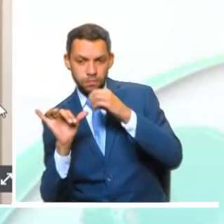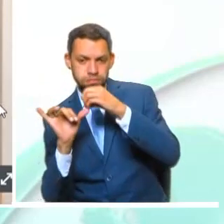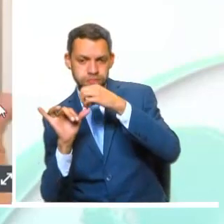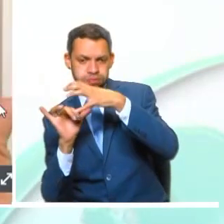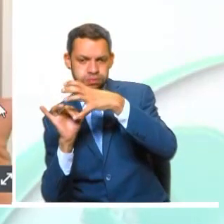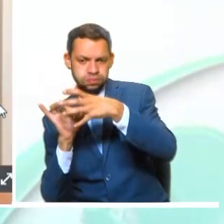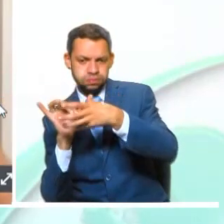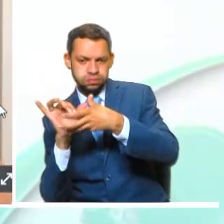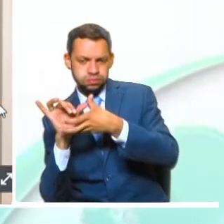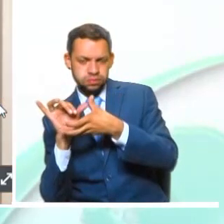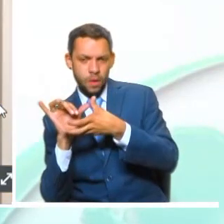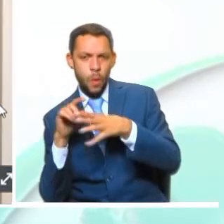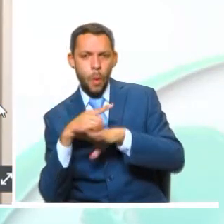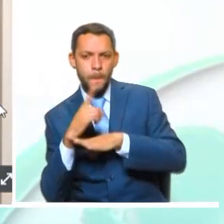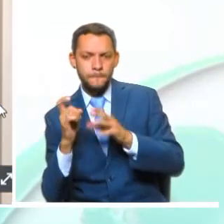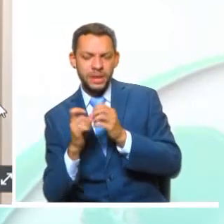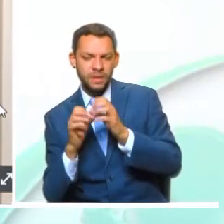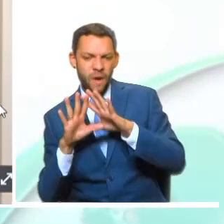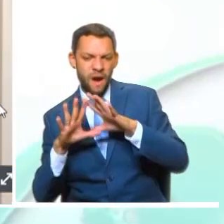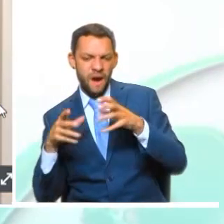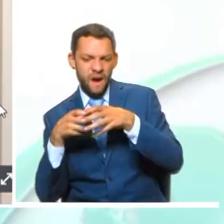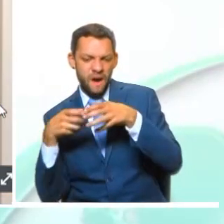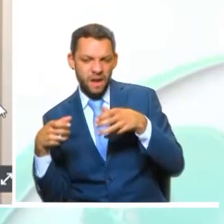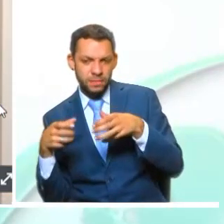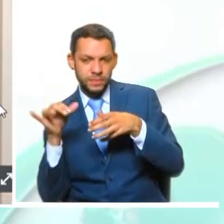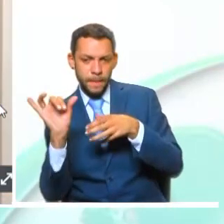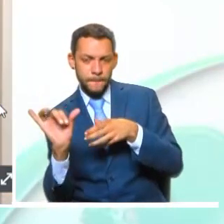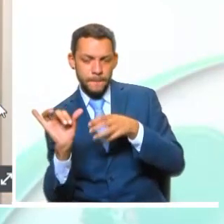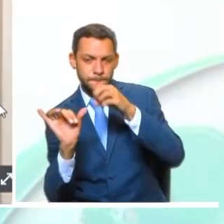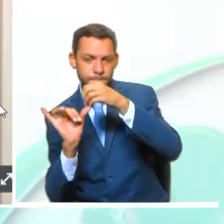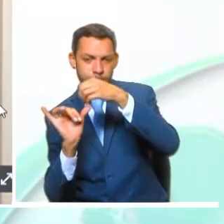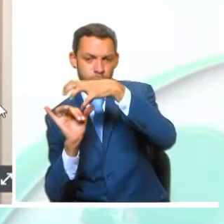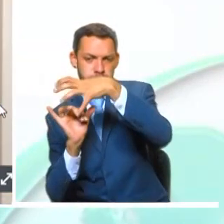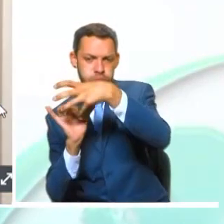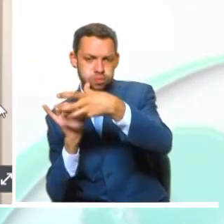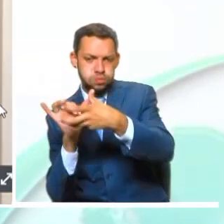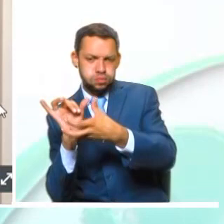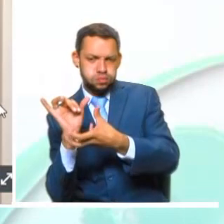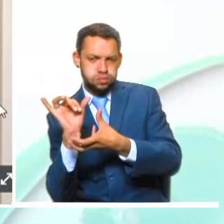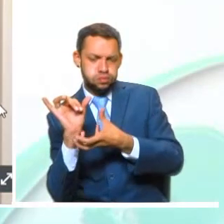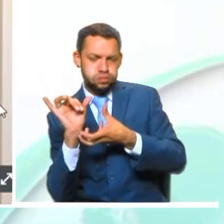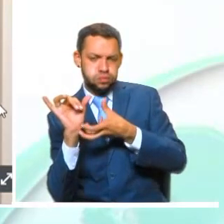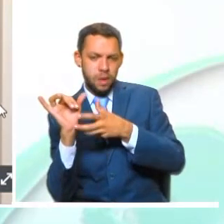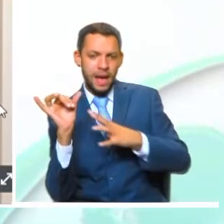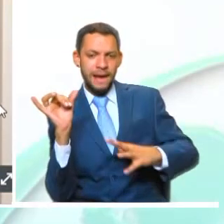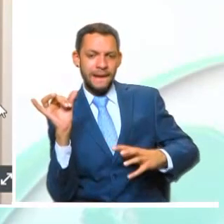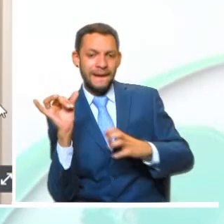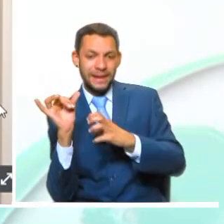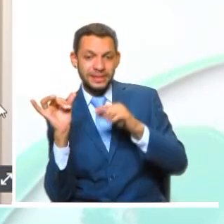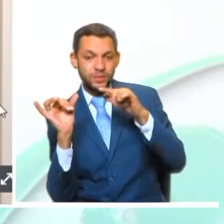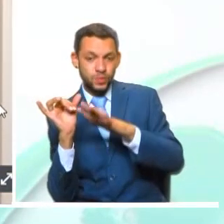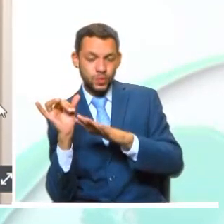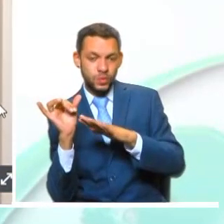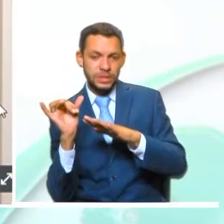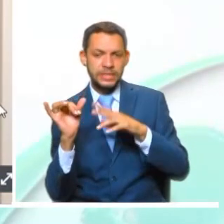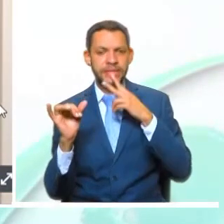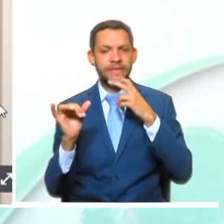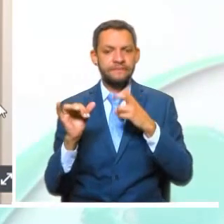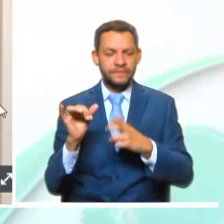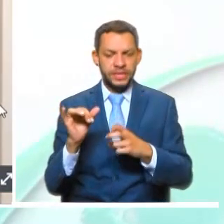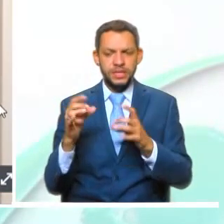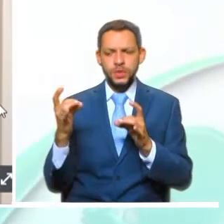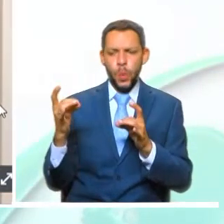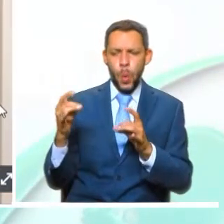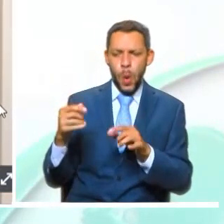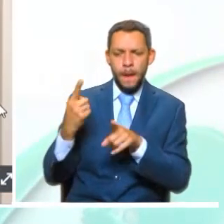llegado los ganglios le había llegado a varias partes del bajo abdomen